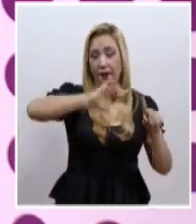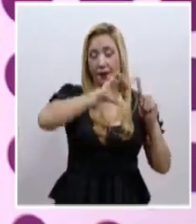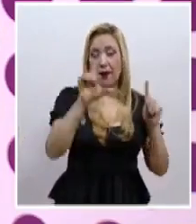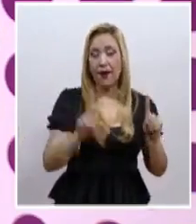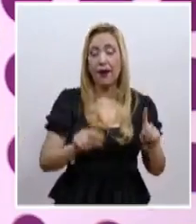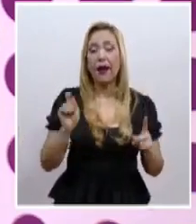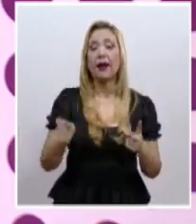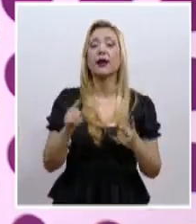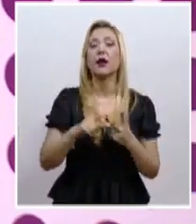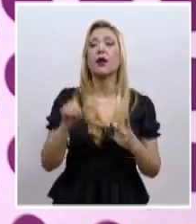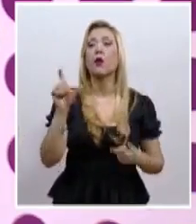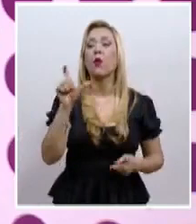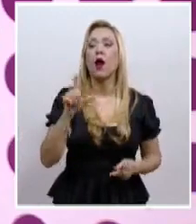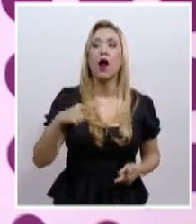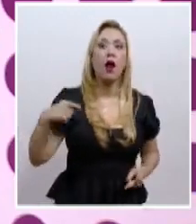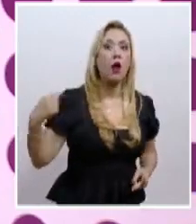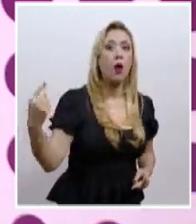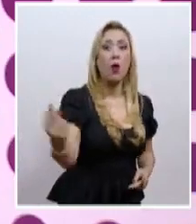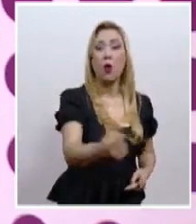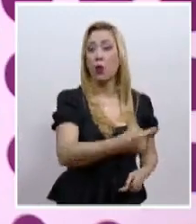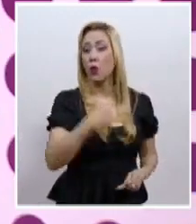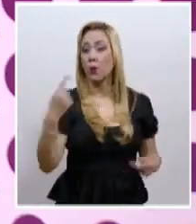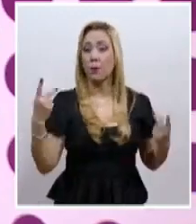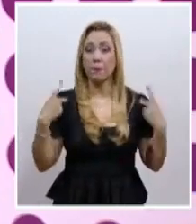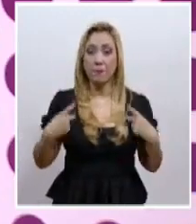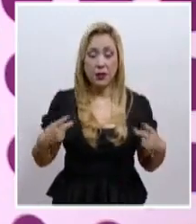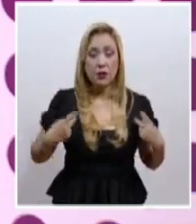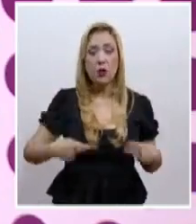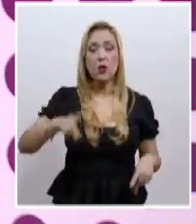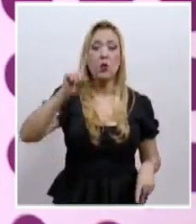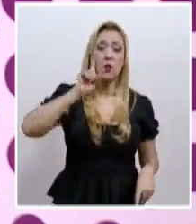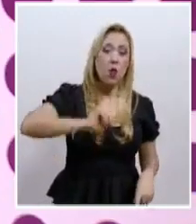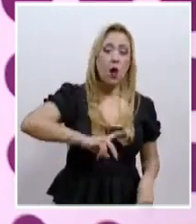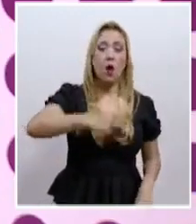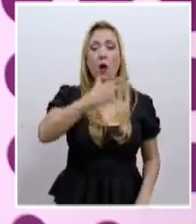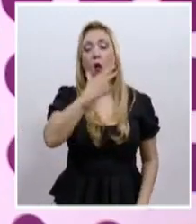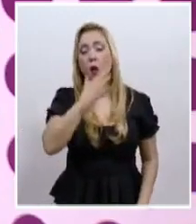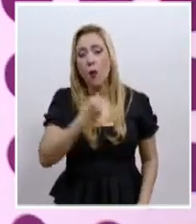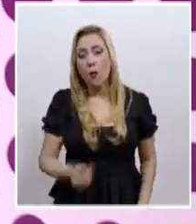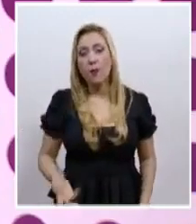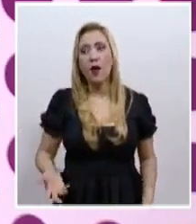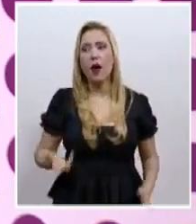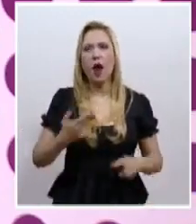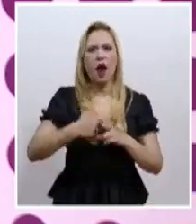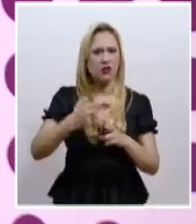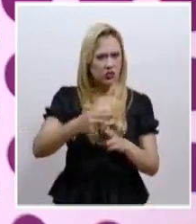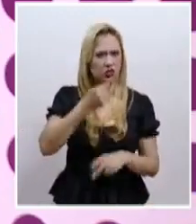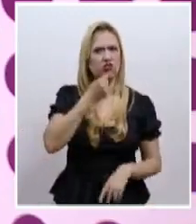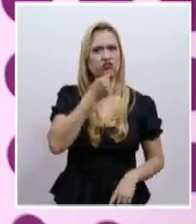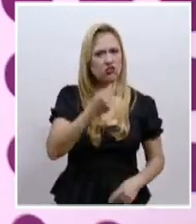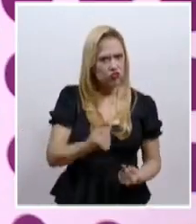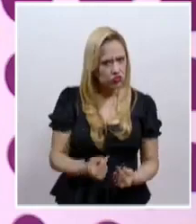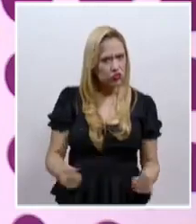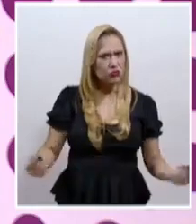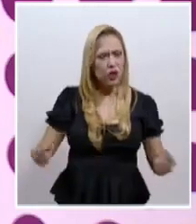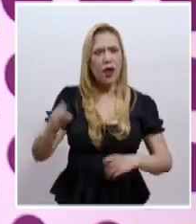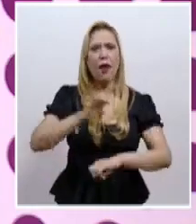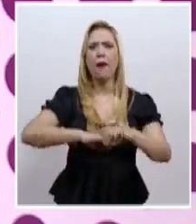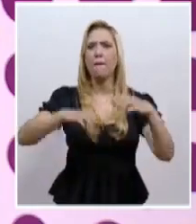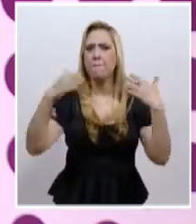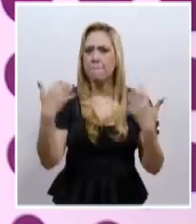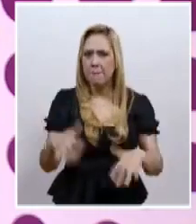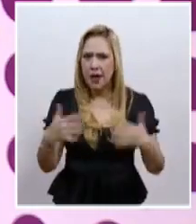que surge cuando todos los individuos, las mujeres, los hombres, incluso los niños, las empresas,